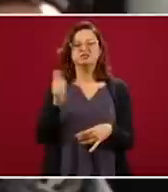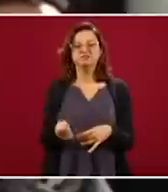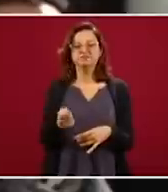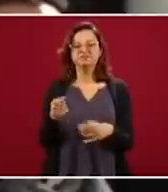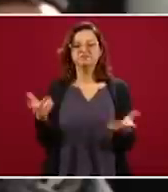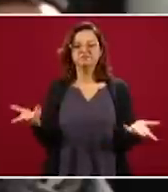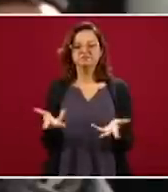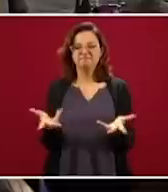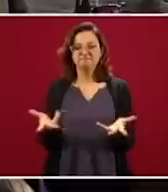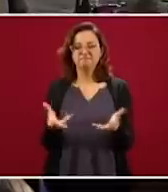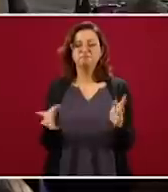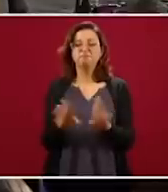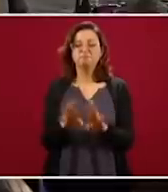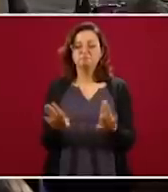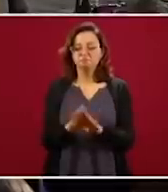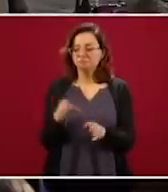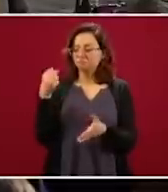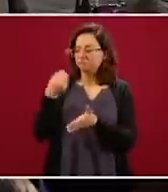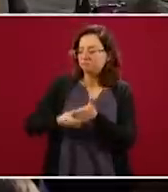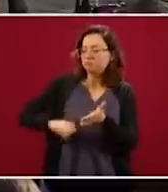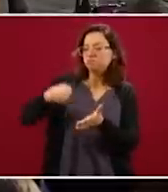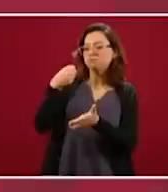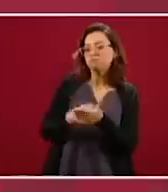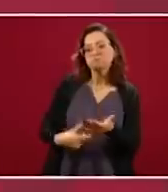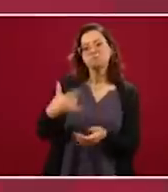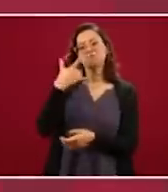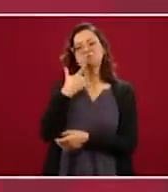seguir insistiendo para que podamos